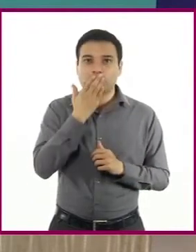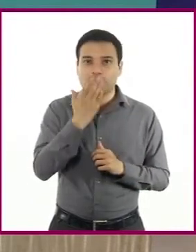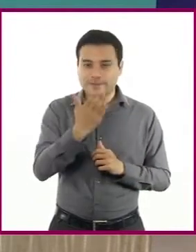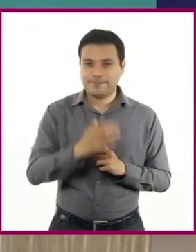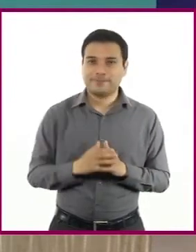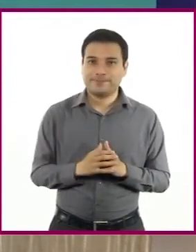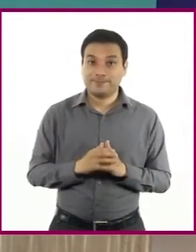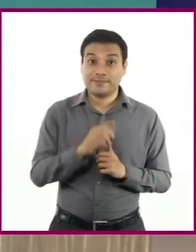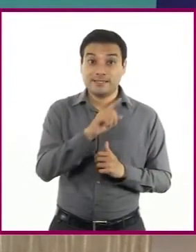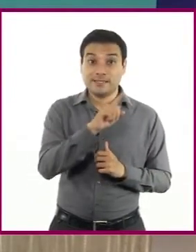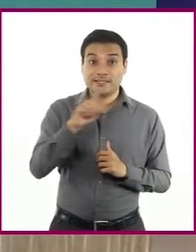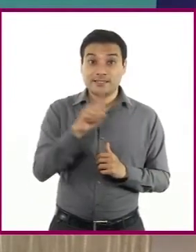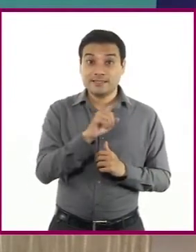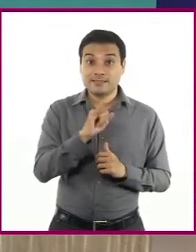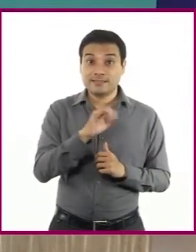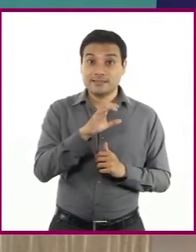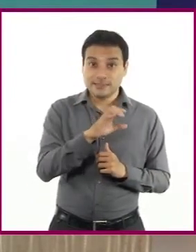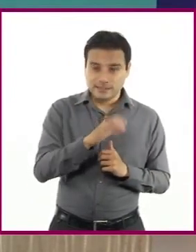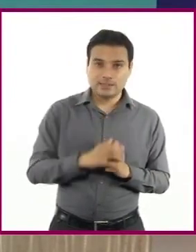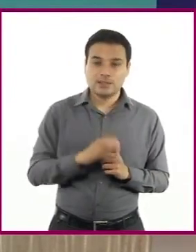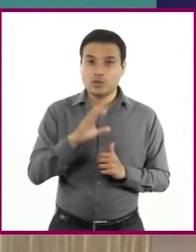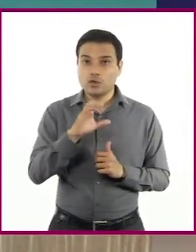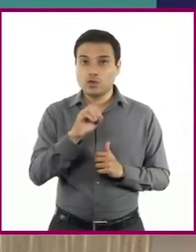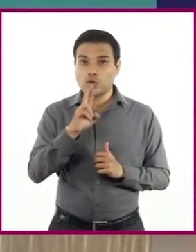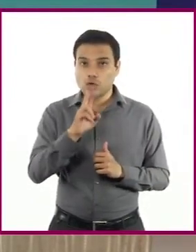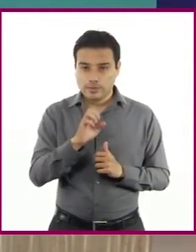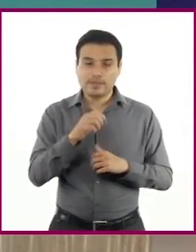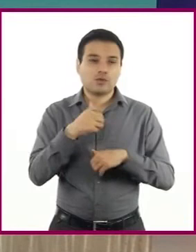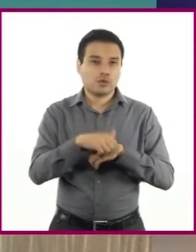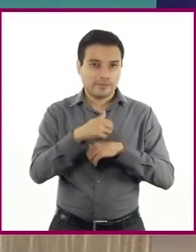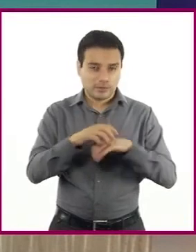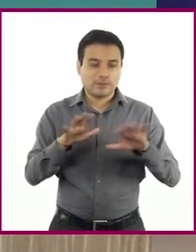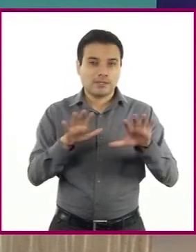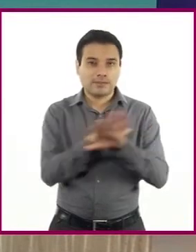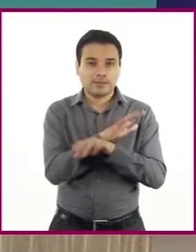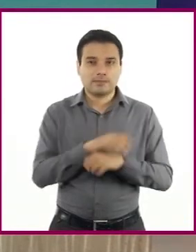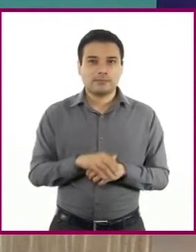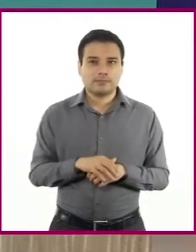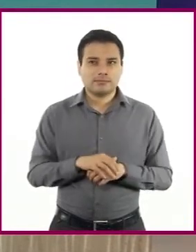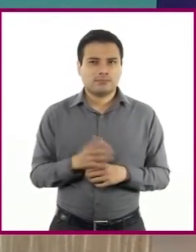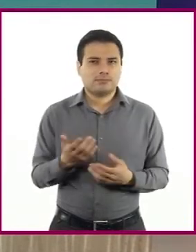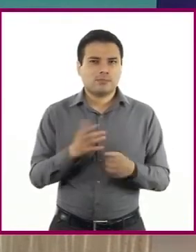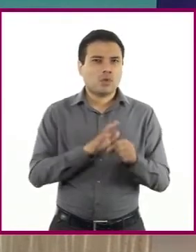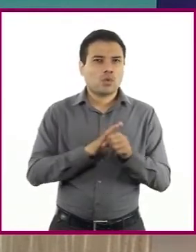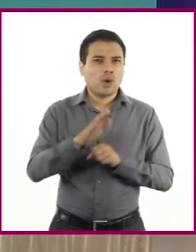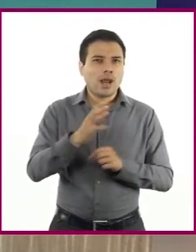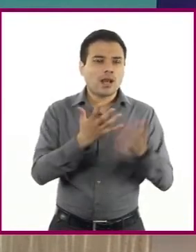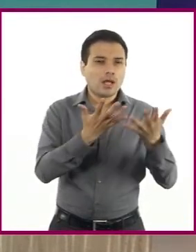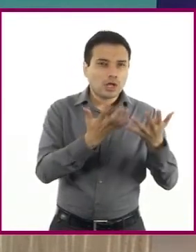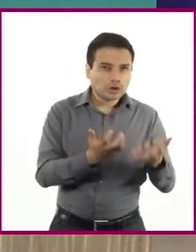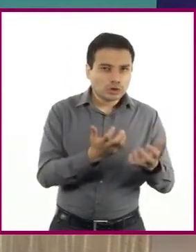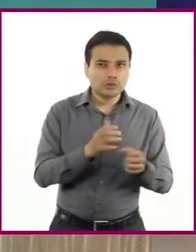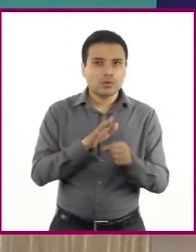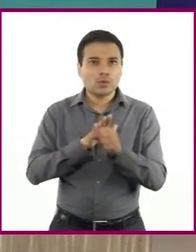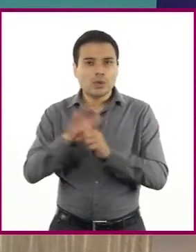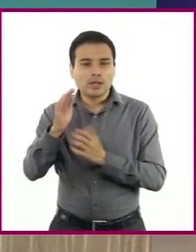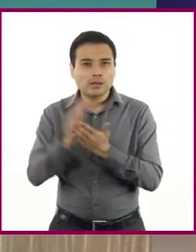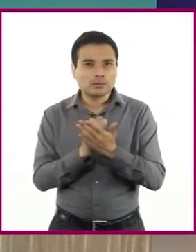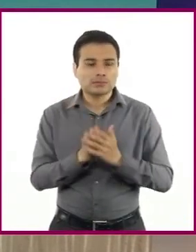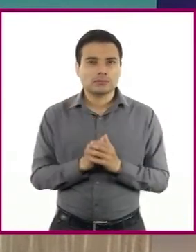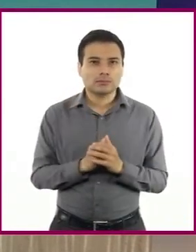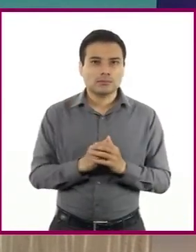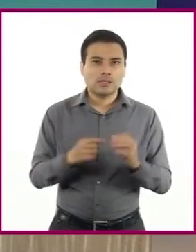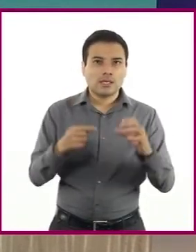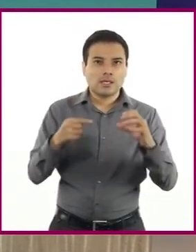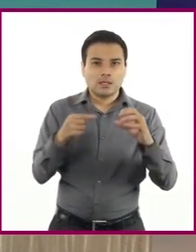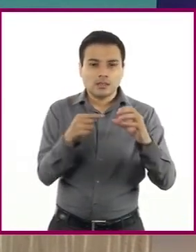trata del zinc y del cobre. ¿Cuál es el elemento que se oxida y cuál se reduce? ¿Cuántos